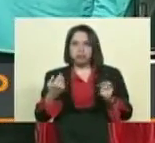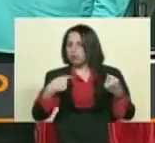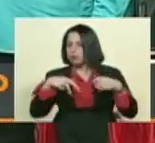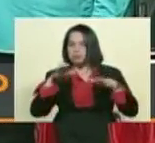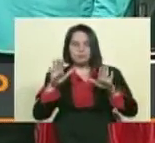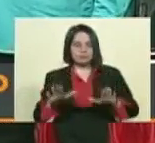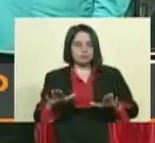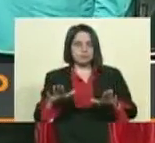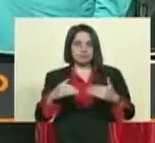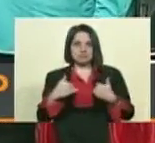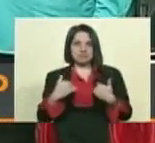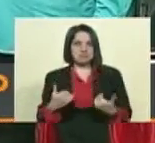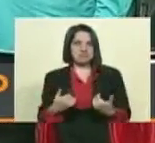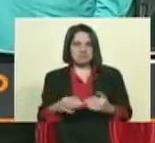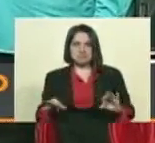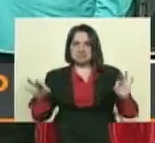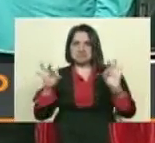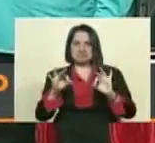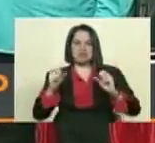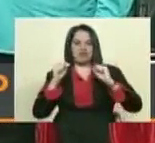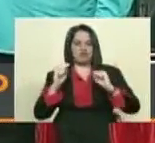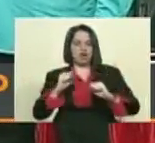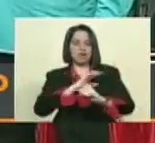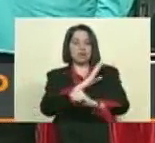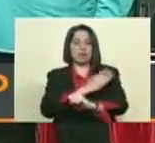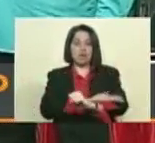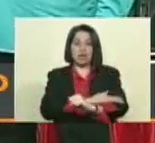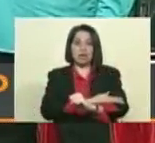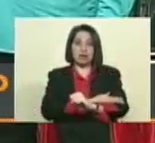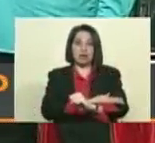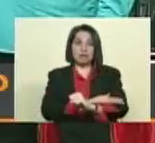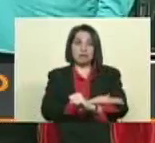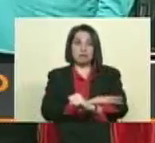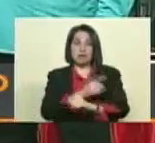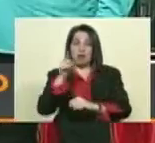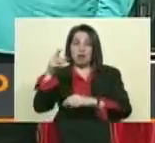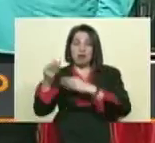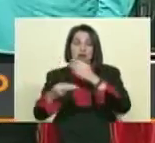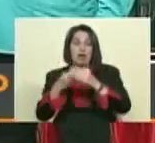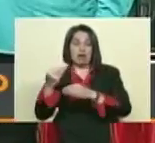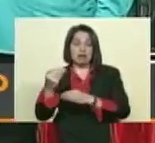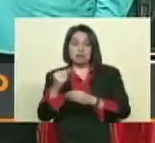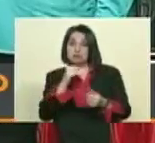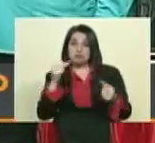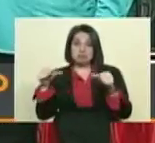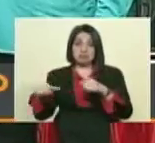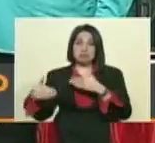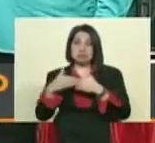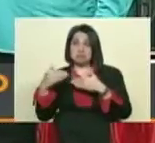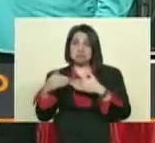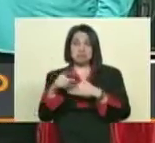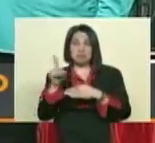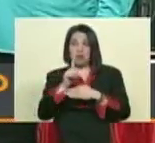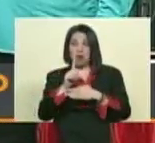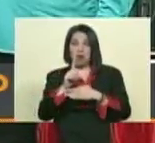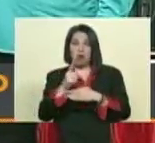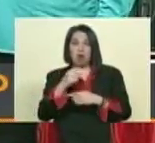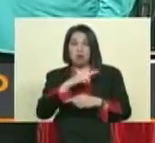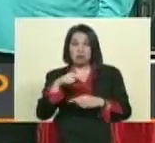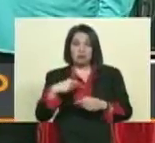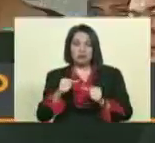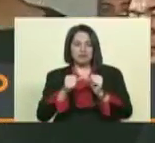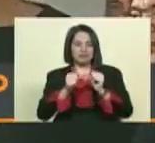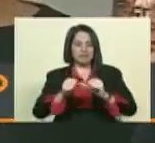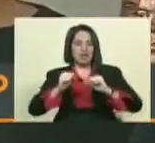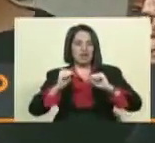detener. Demostrarles que lo que han hecho es en vano, porque nosotros vamos a seguir cantando, vamos a culminar esta gira y